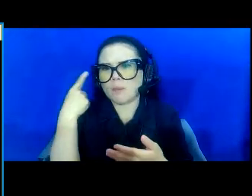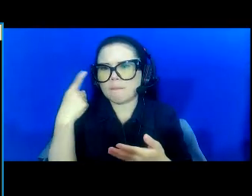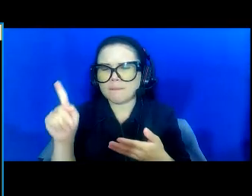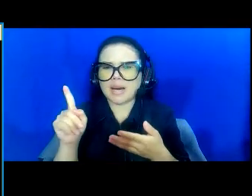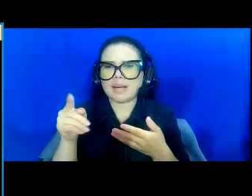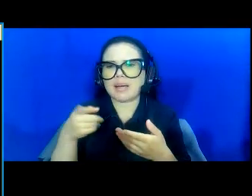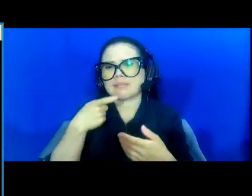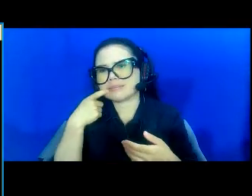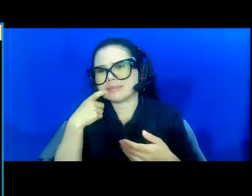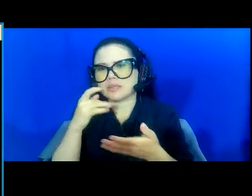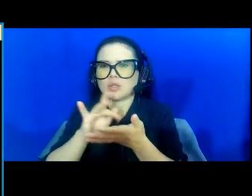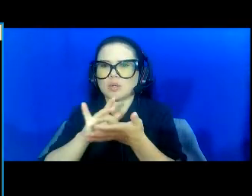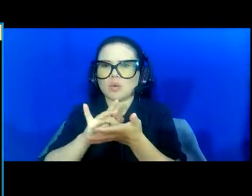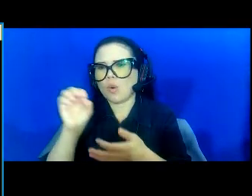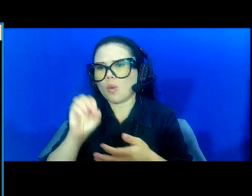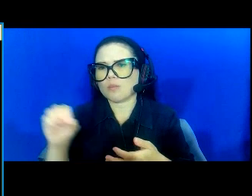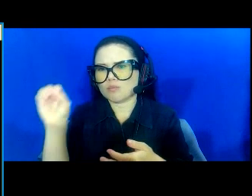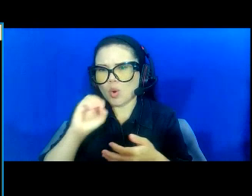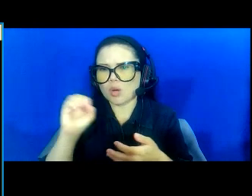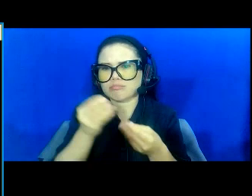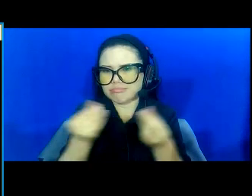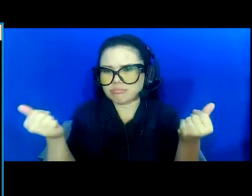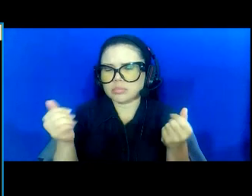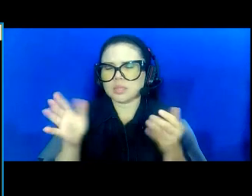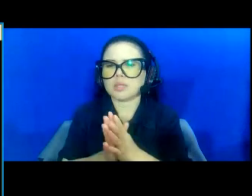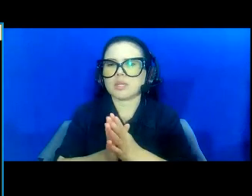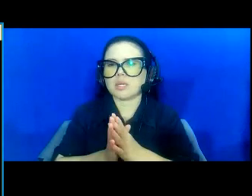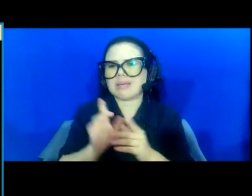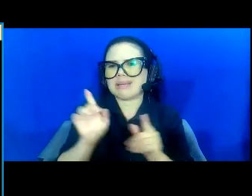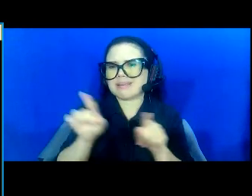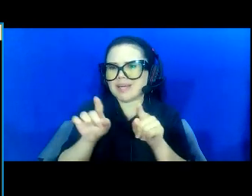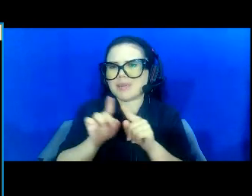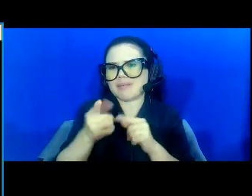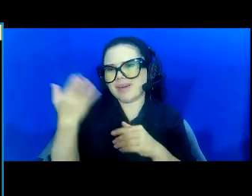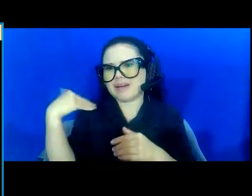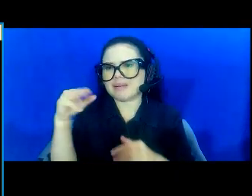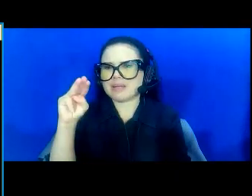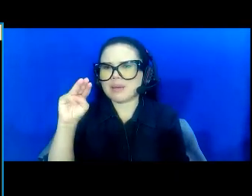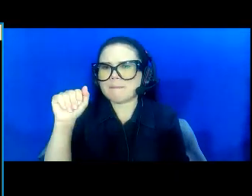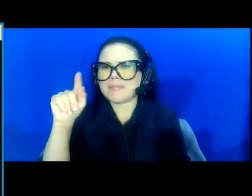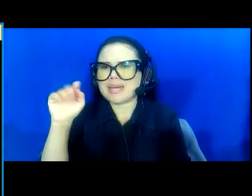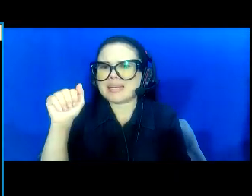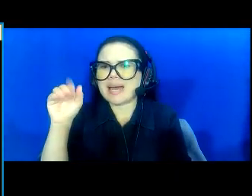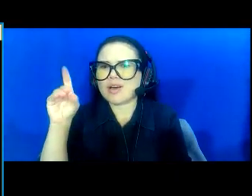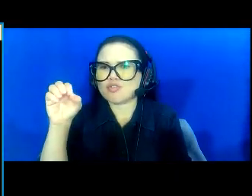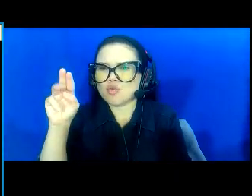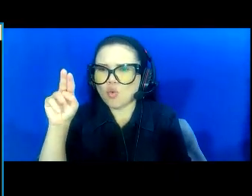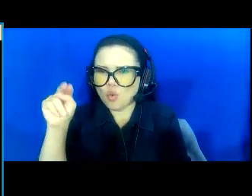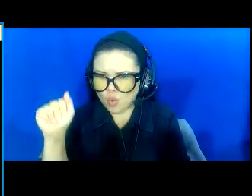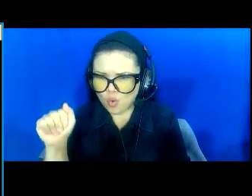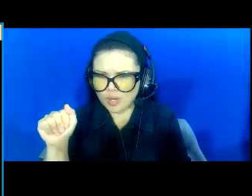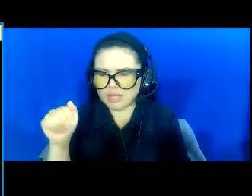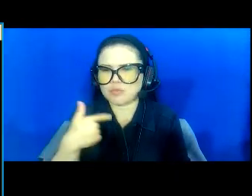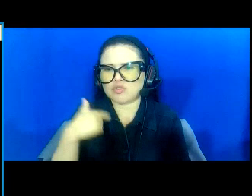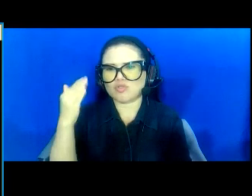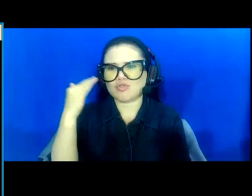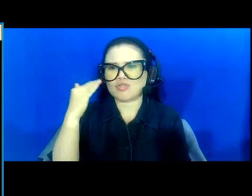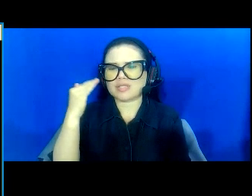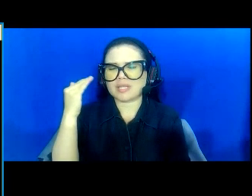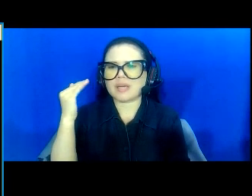Bayamón, por ejemplo, tenía metadona. No sé si todavía subsiste. Yo sé que se eliminó la buprenorfina, hubo un recorte de presupuesto